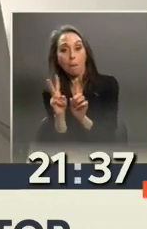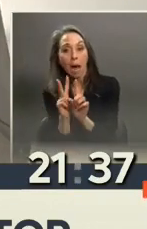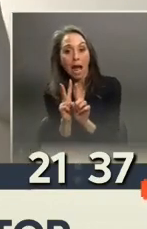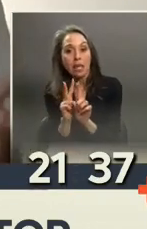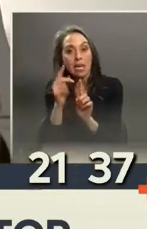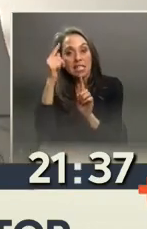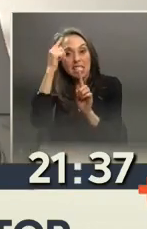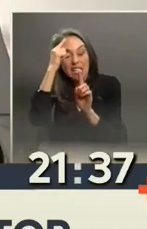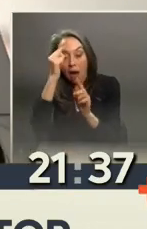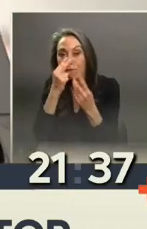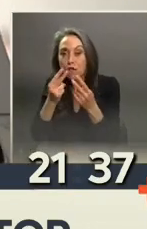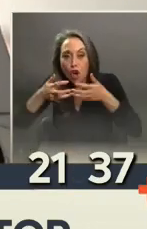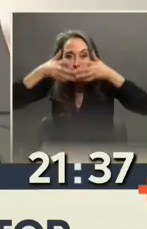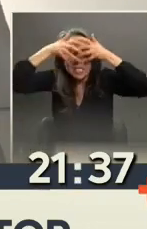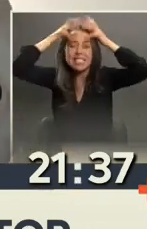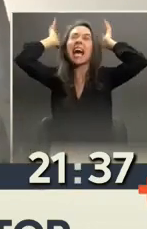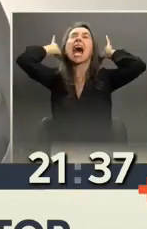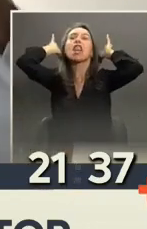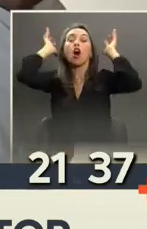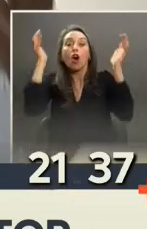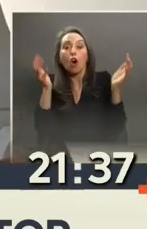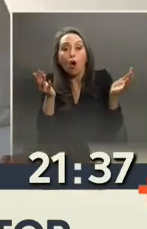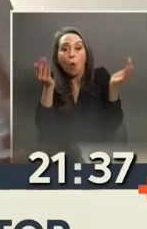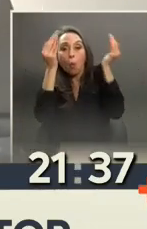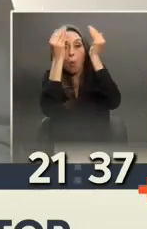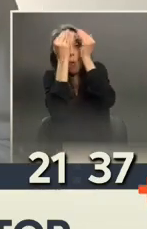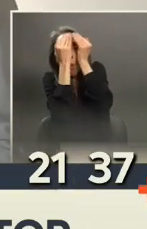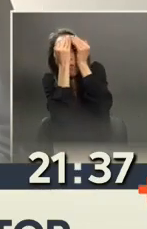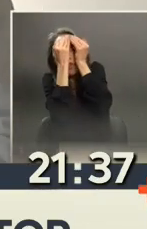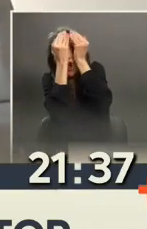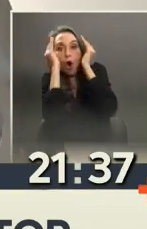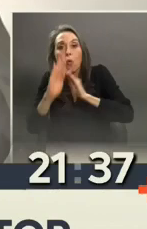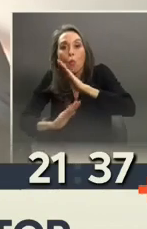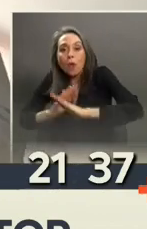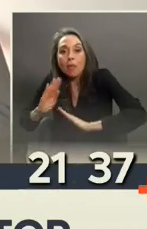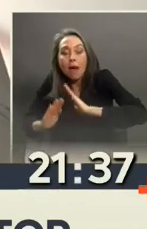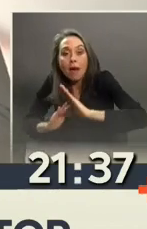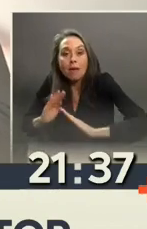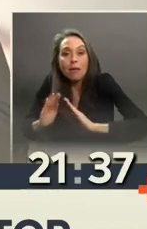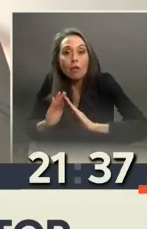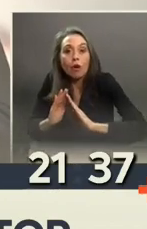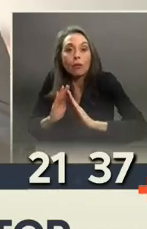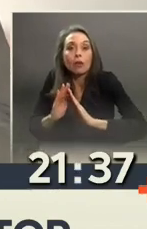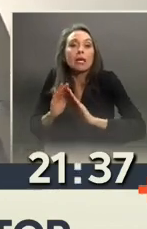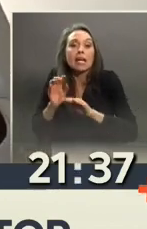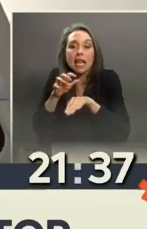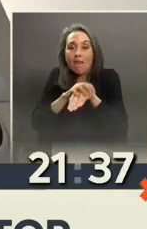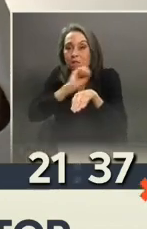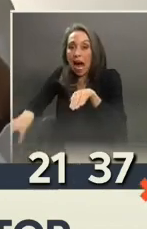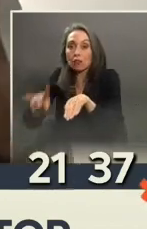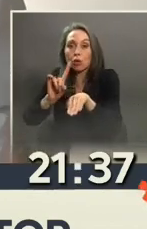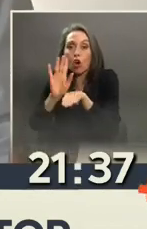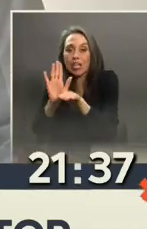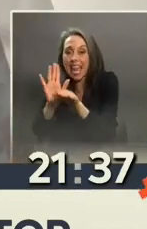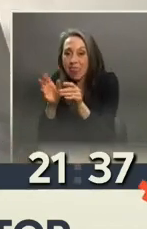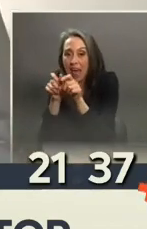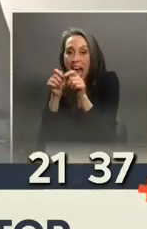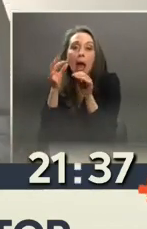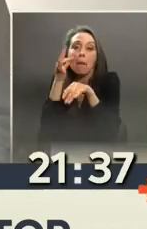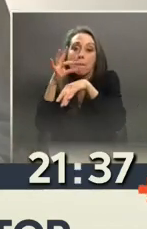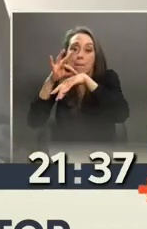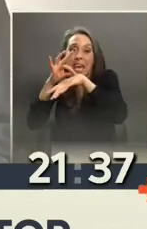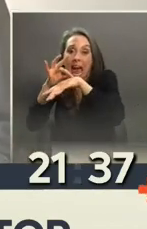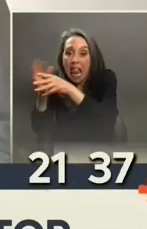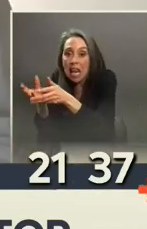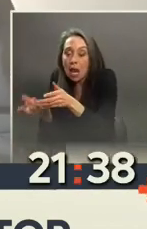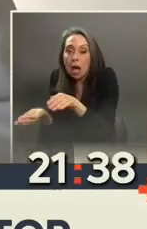toda esta lesión completa y obviamente aparte tuvieron la idea de preservar el tejido con la intención de que podía servirle yo creo